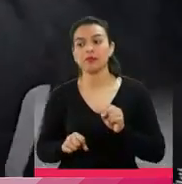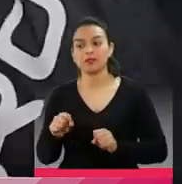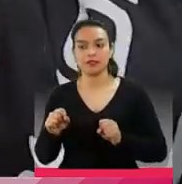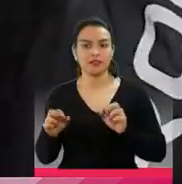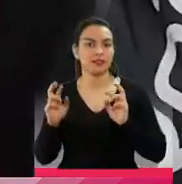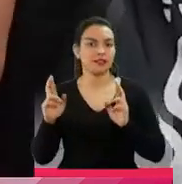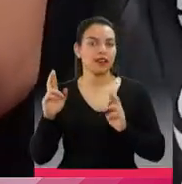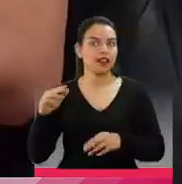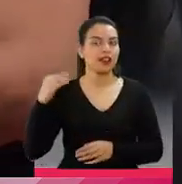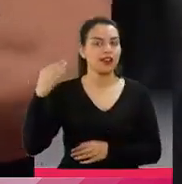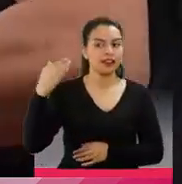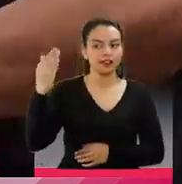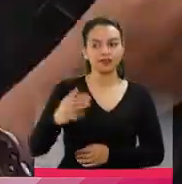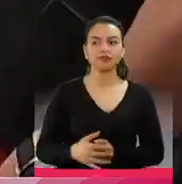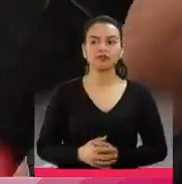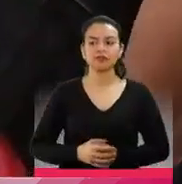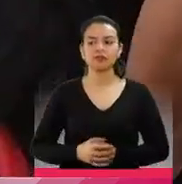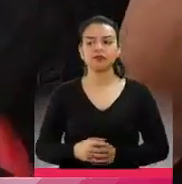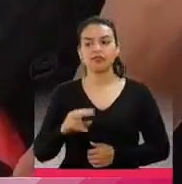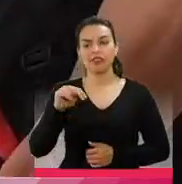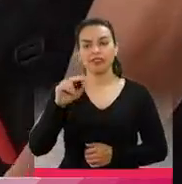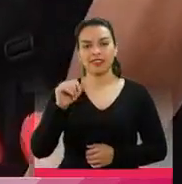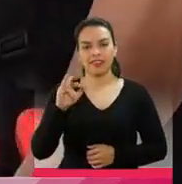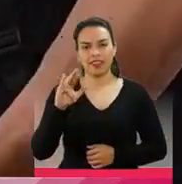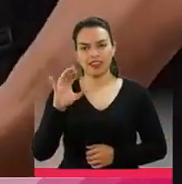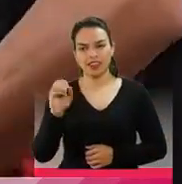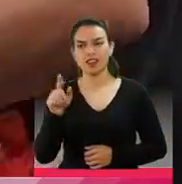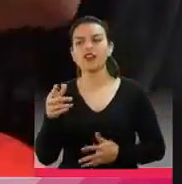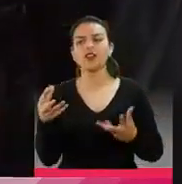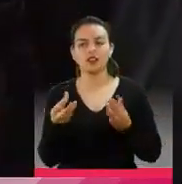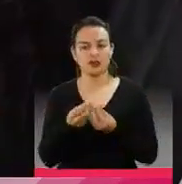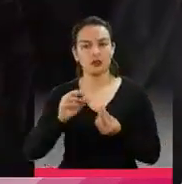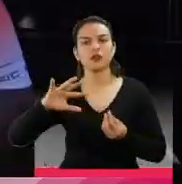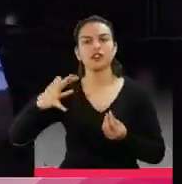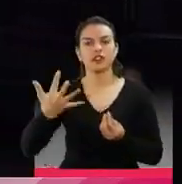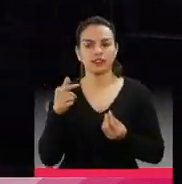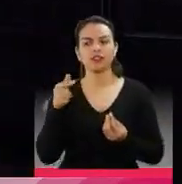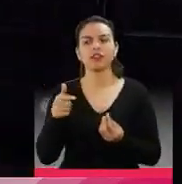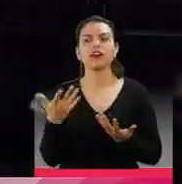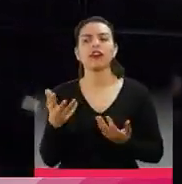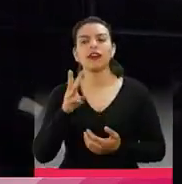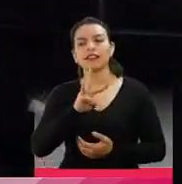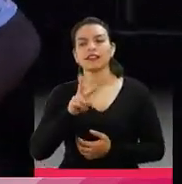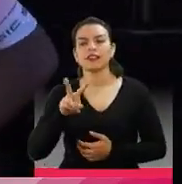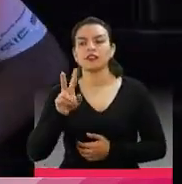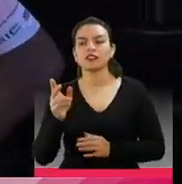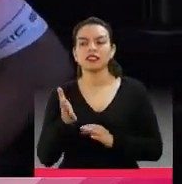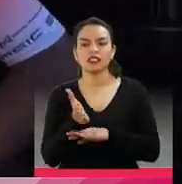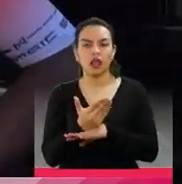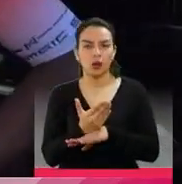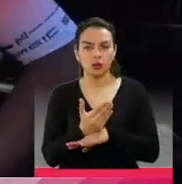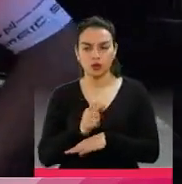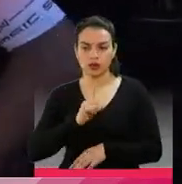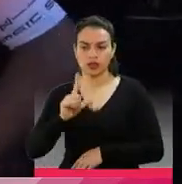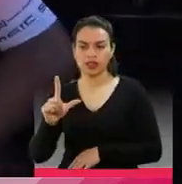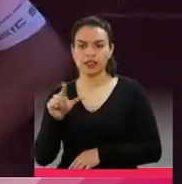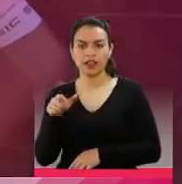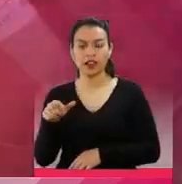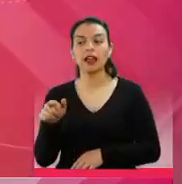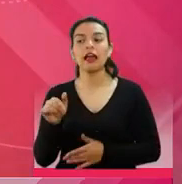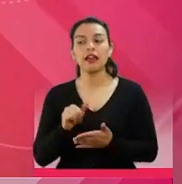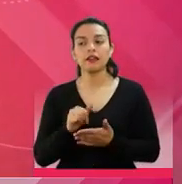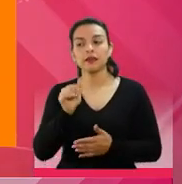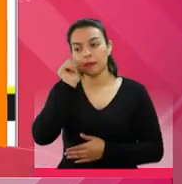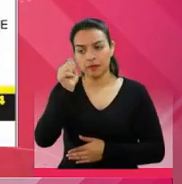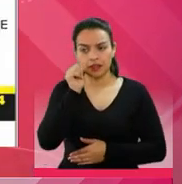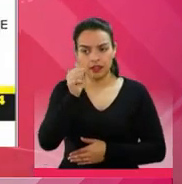también. Nairo Quintana marcha en la quinta posición de la clasificación general, a 32 segundos del líder Roglic. Mañana regresan las acciones al Tour con